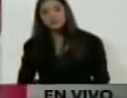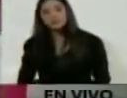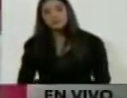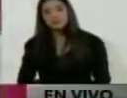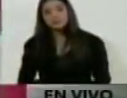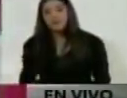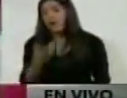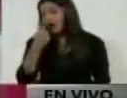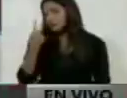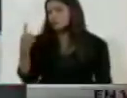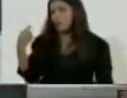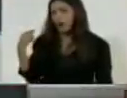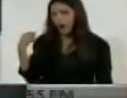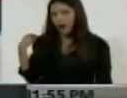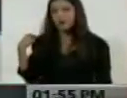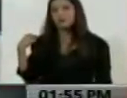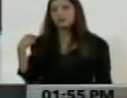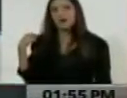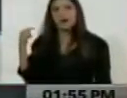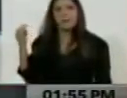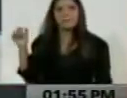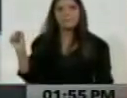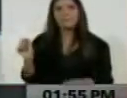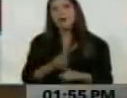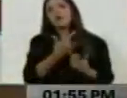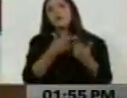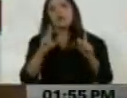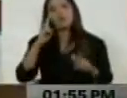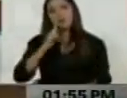Hace un año pateó el libertador Simón Bolívar.